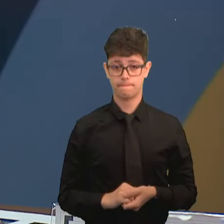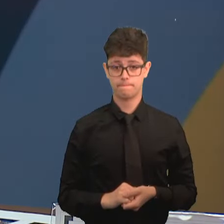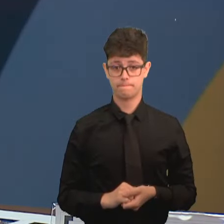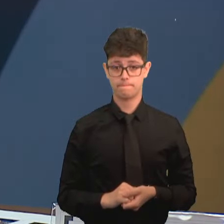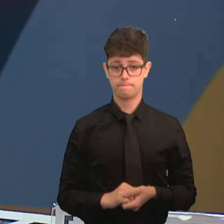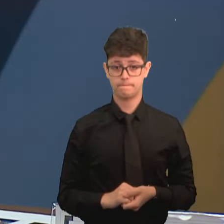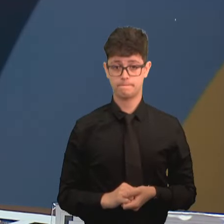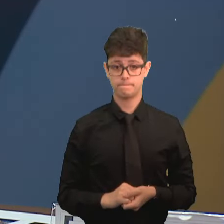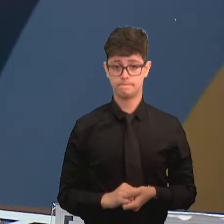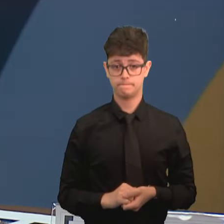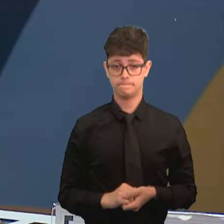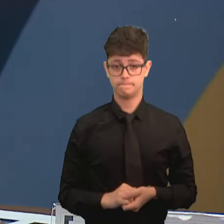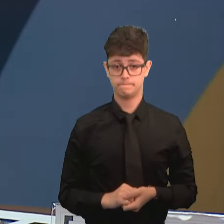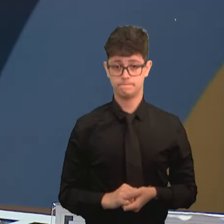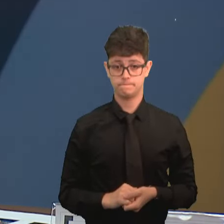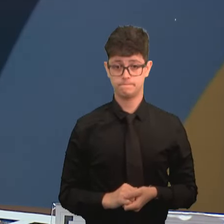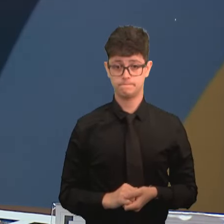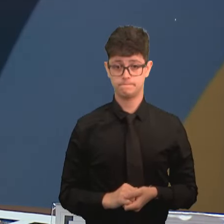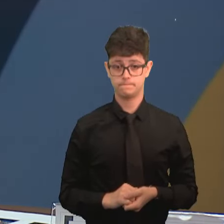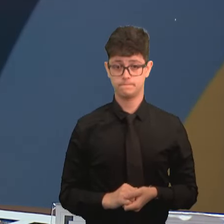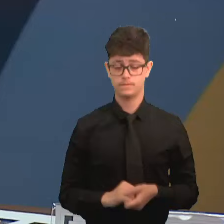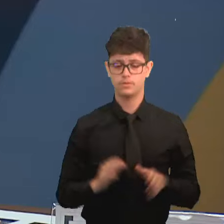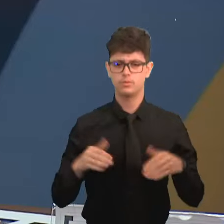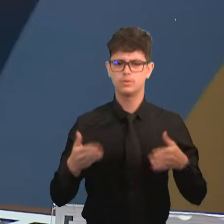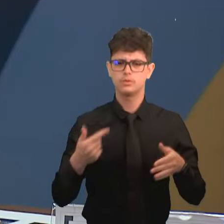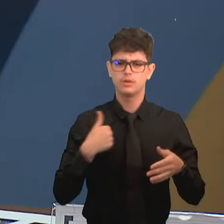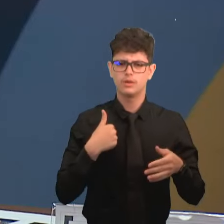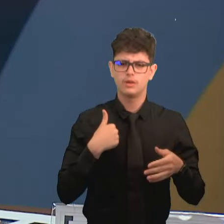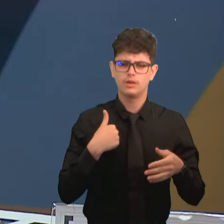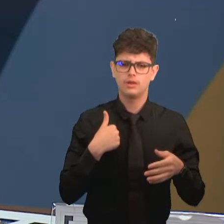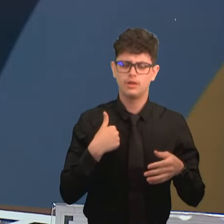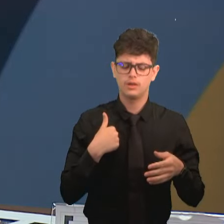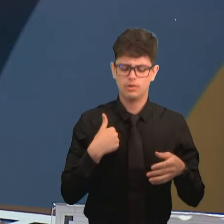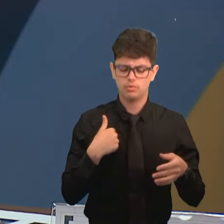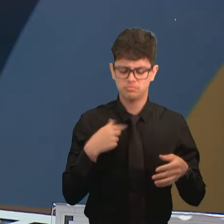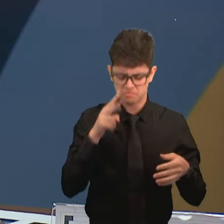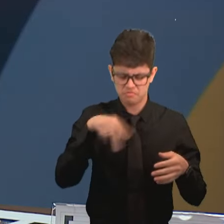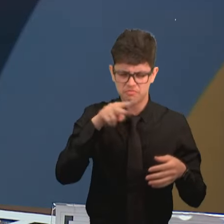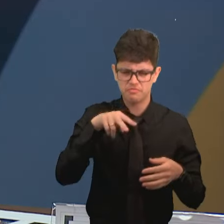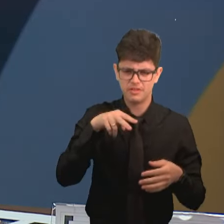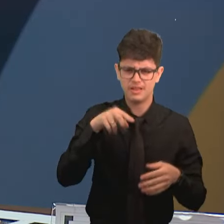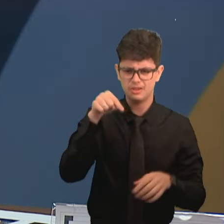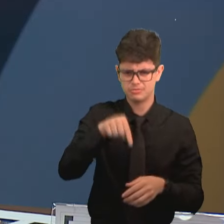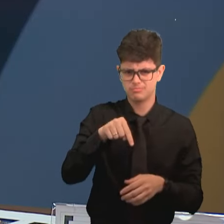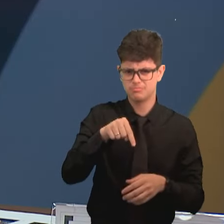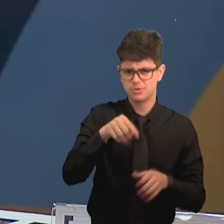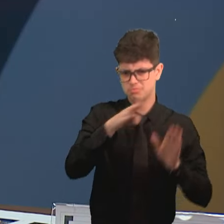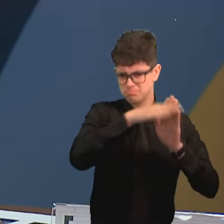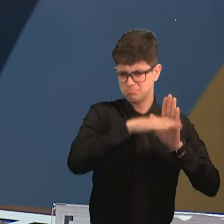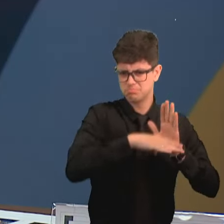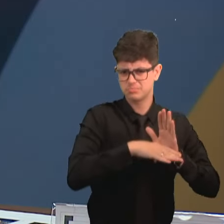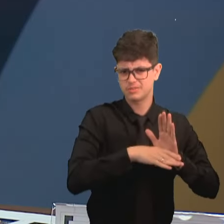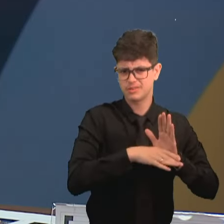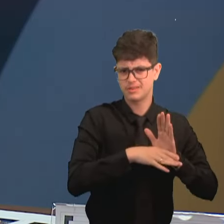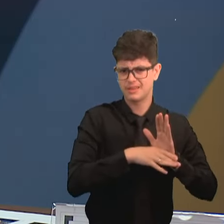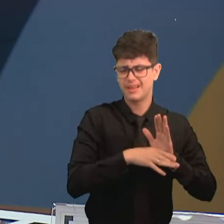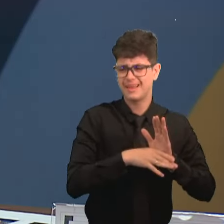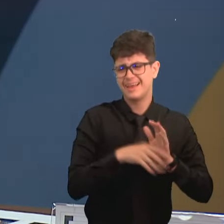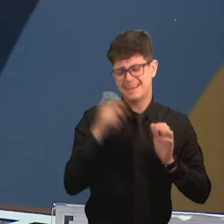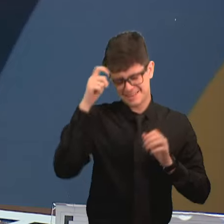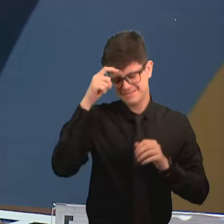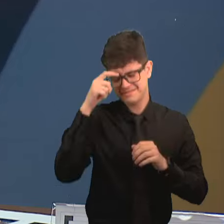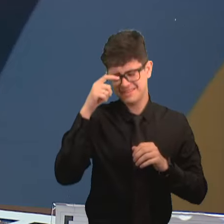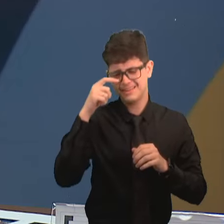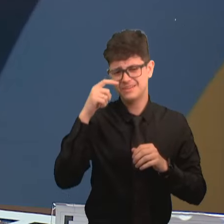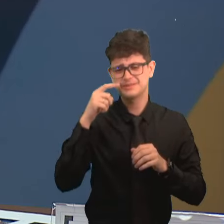Cuando interactúo con esos modelos, es difícil no pensar en